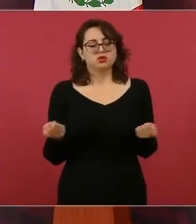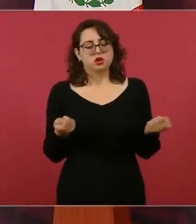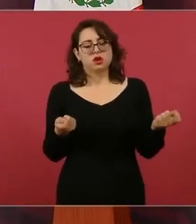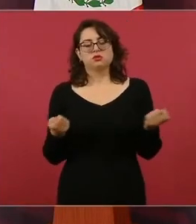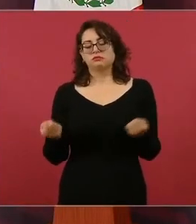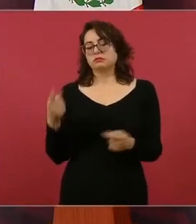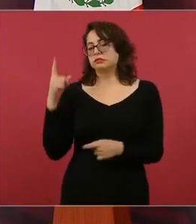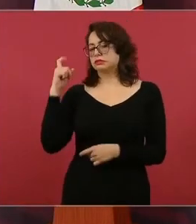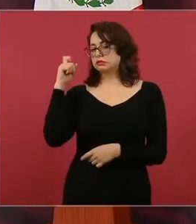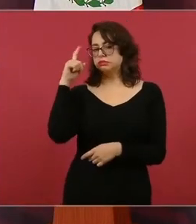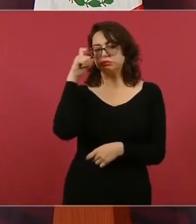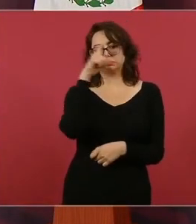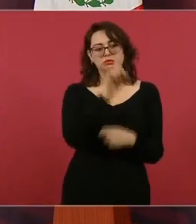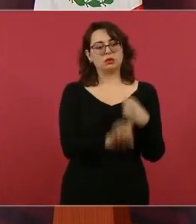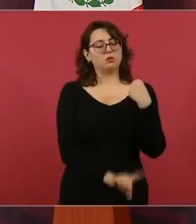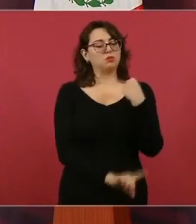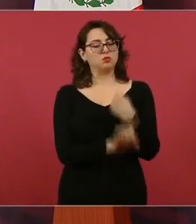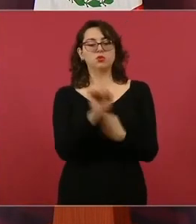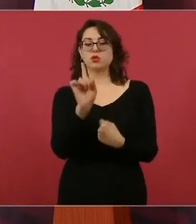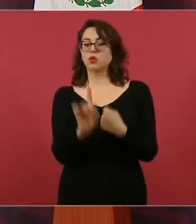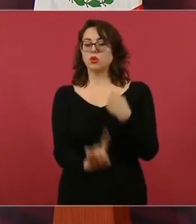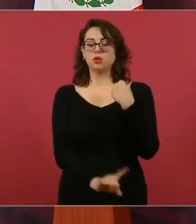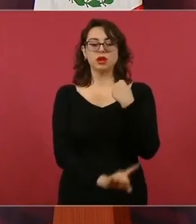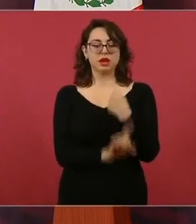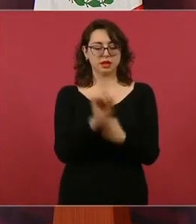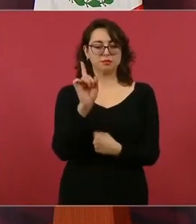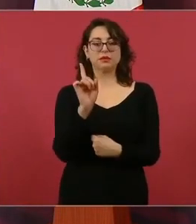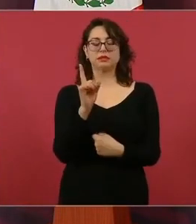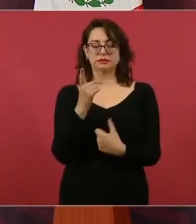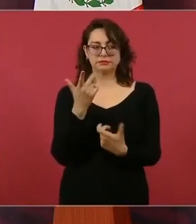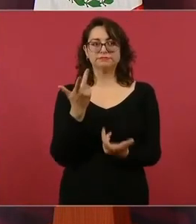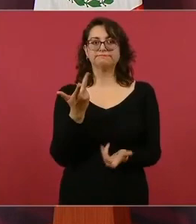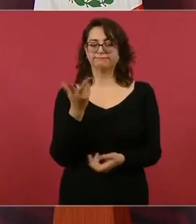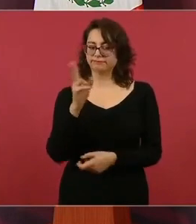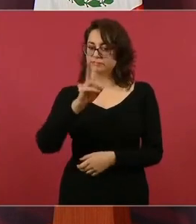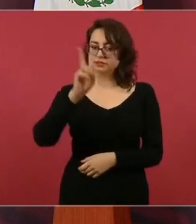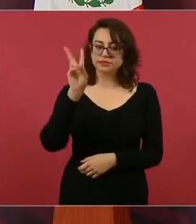nos preocupaba y nos ocupó